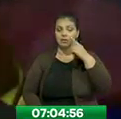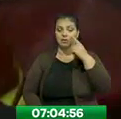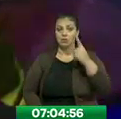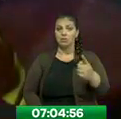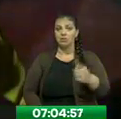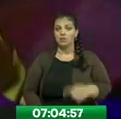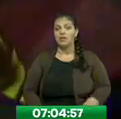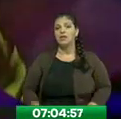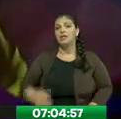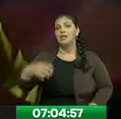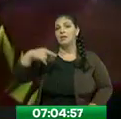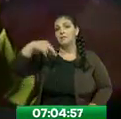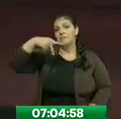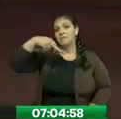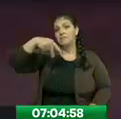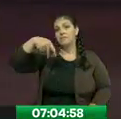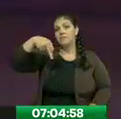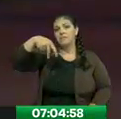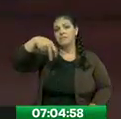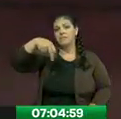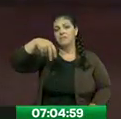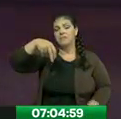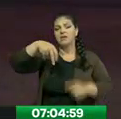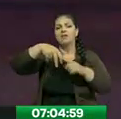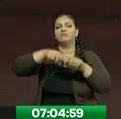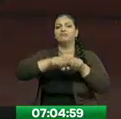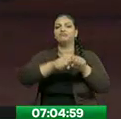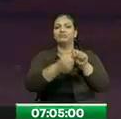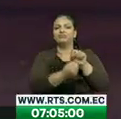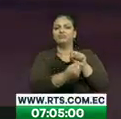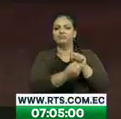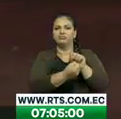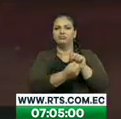de la pierna izquierda. Policía Nacional y